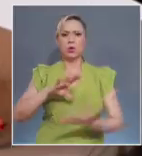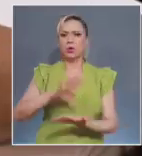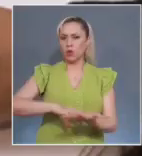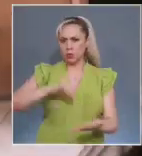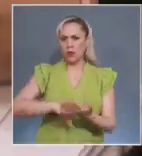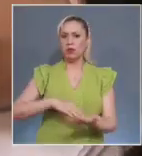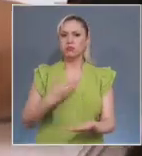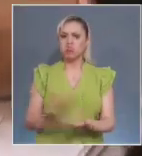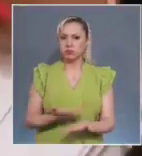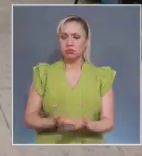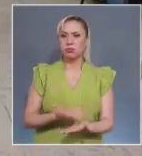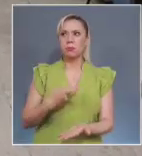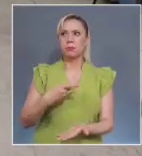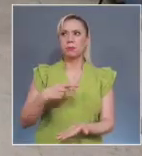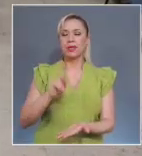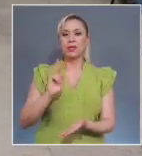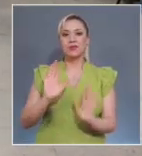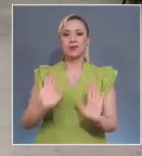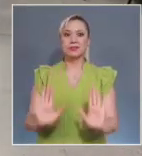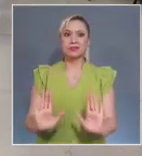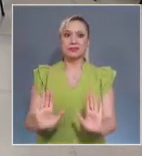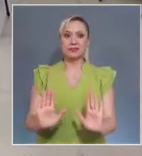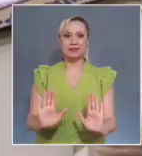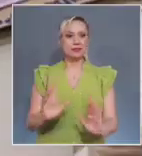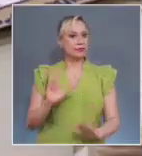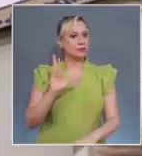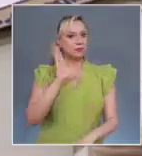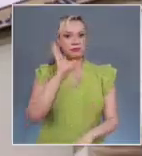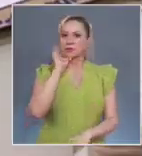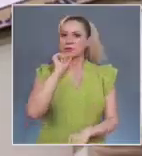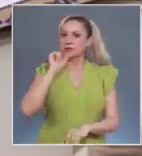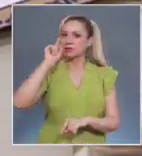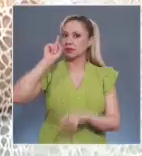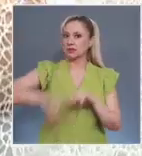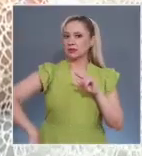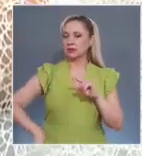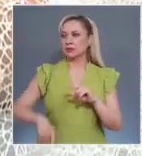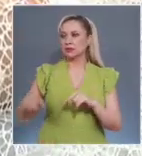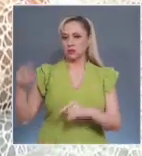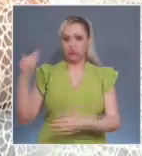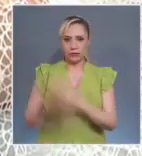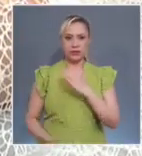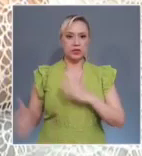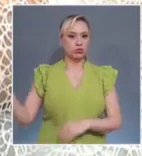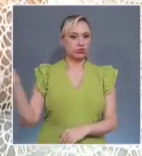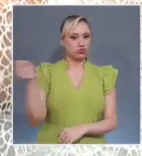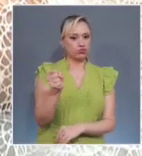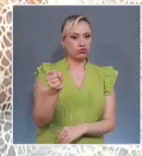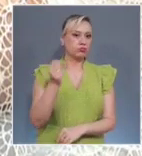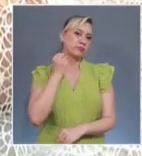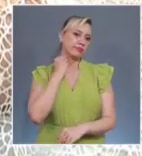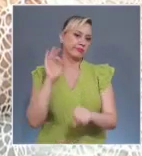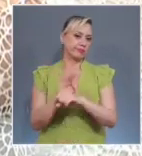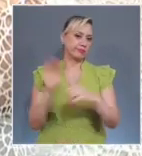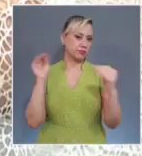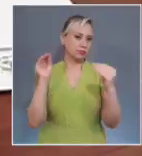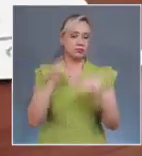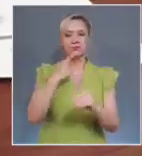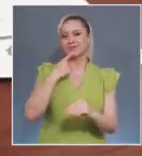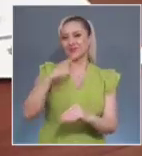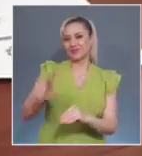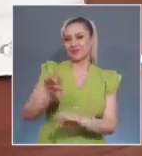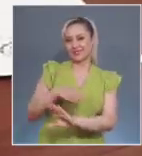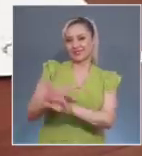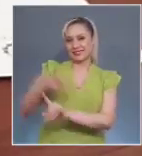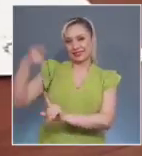del ejercicio de una acción para garantizar la defensa de la parte demandada. Para el canal del Poder Judicial de la Federación,